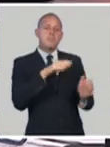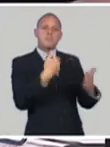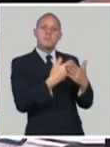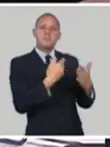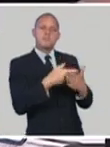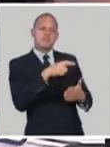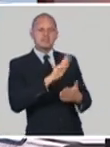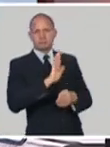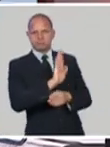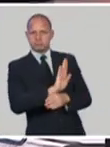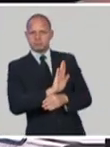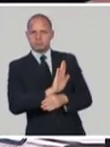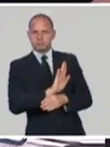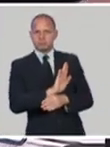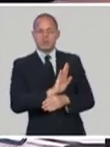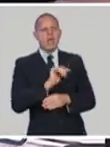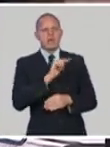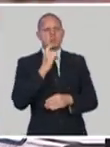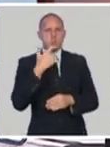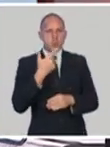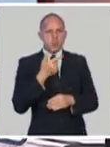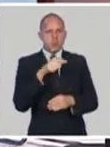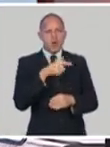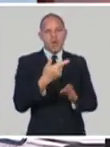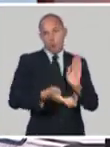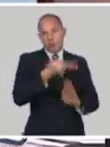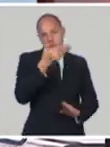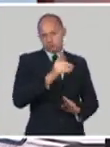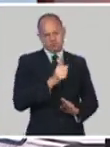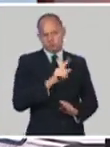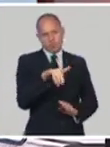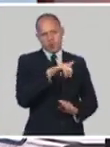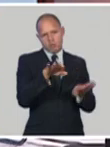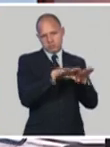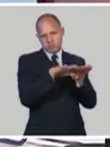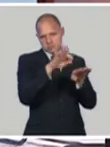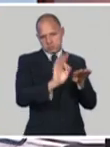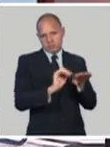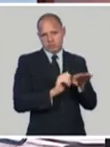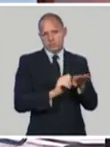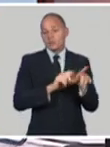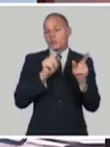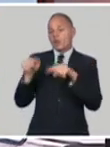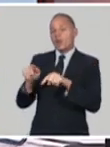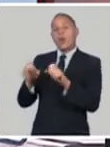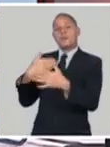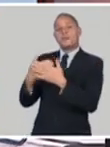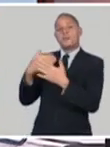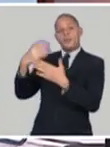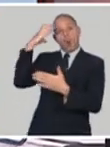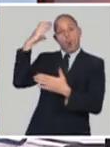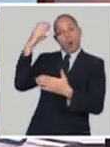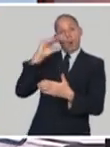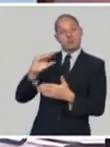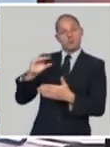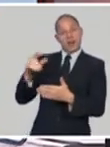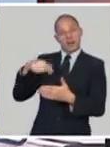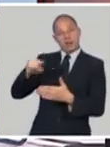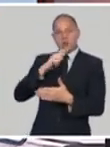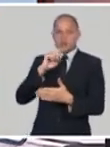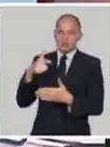los 28,300, porque ellos no subieron incremento de salario, y los que estaban en el sector presupuestado se comparan con